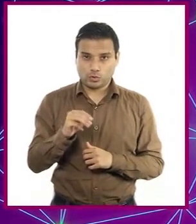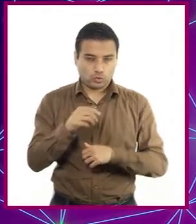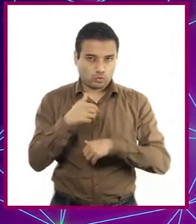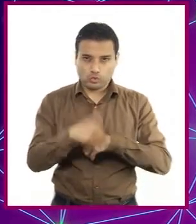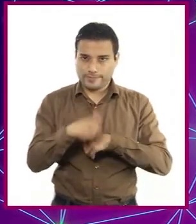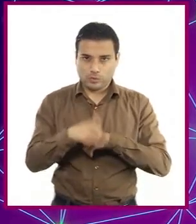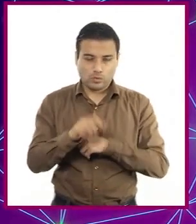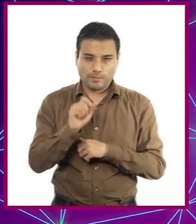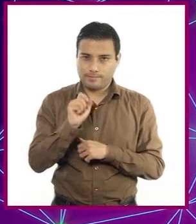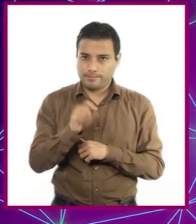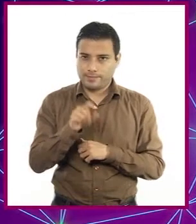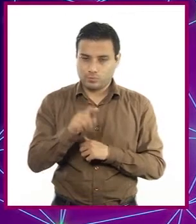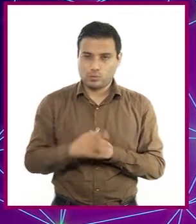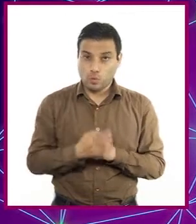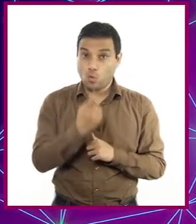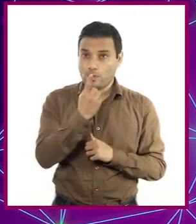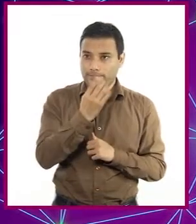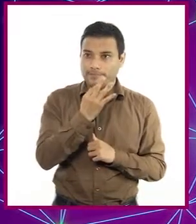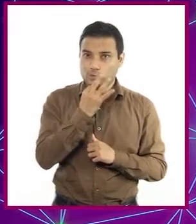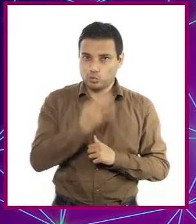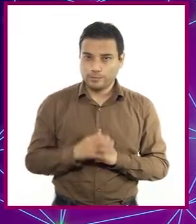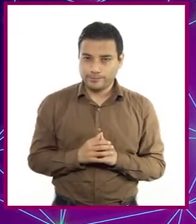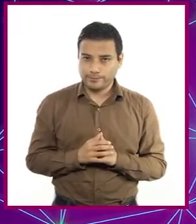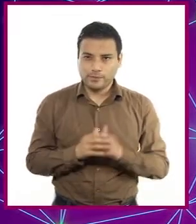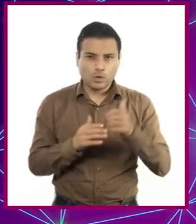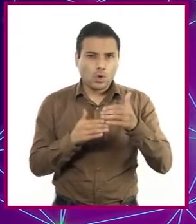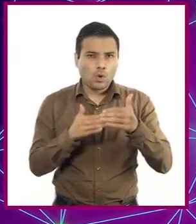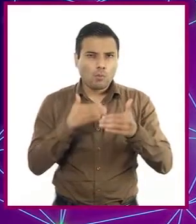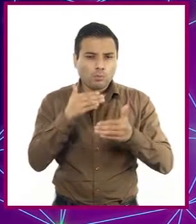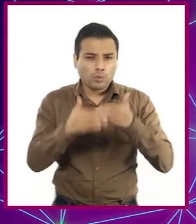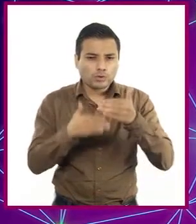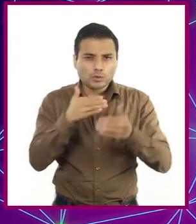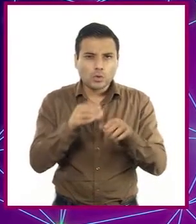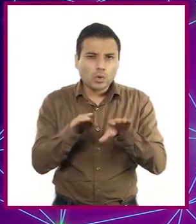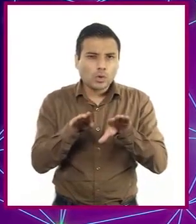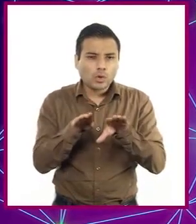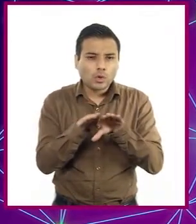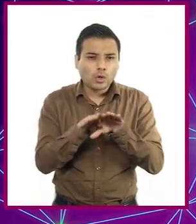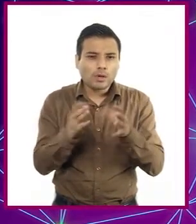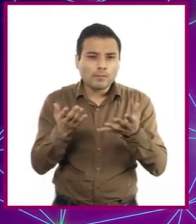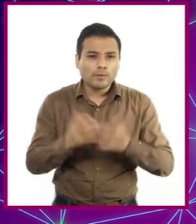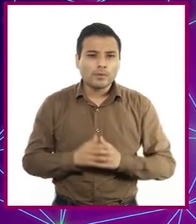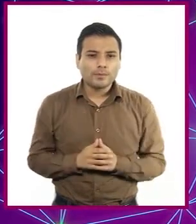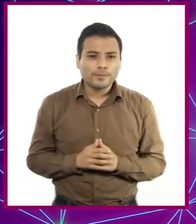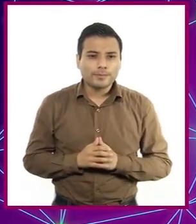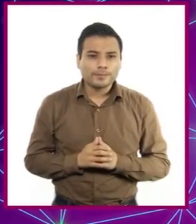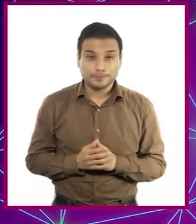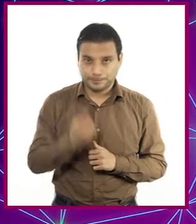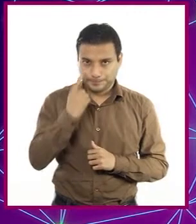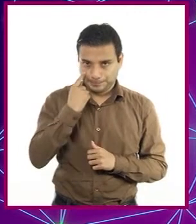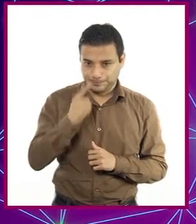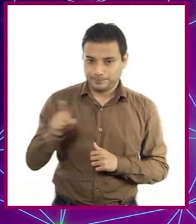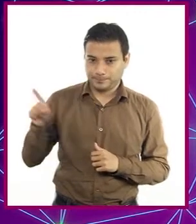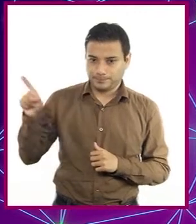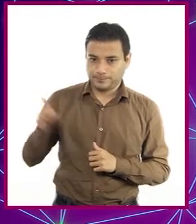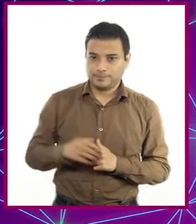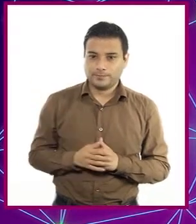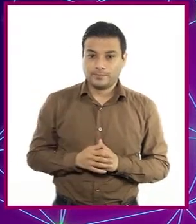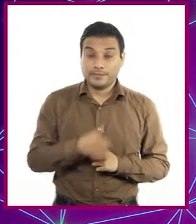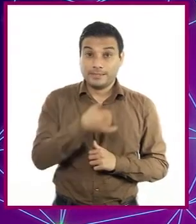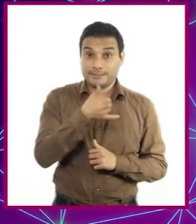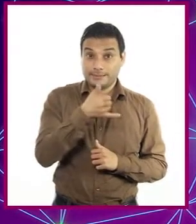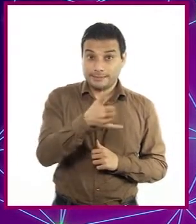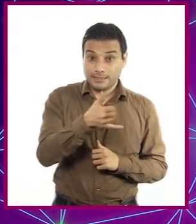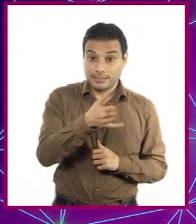minuto. Entonces, el proceso se puede expresar algebraicamente de la siguiente manera. Y igual a